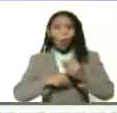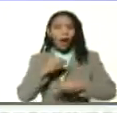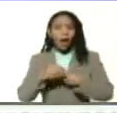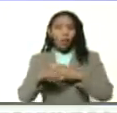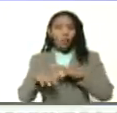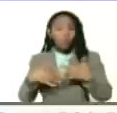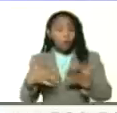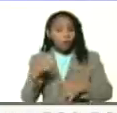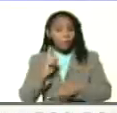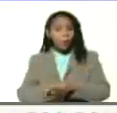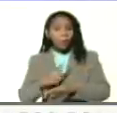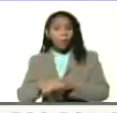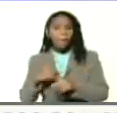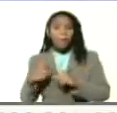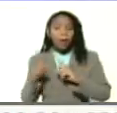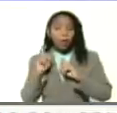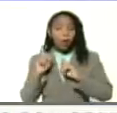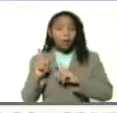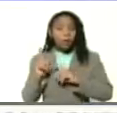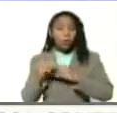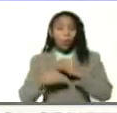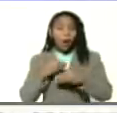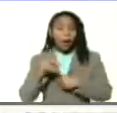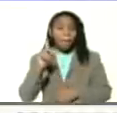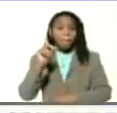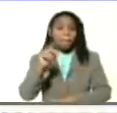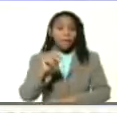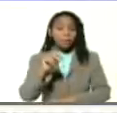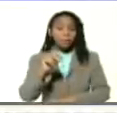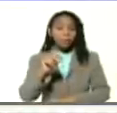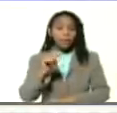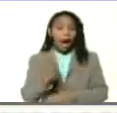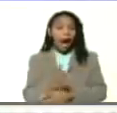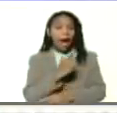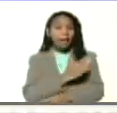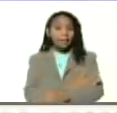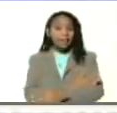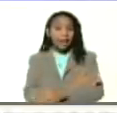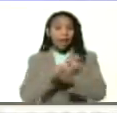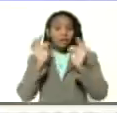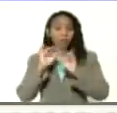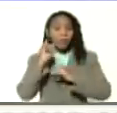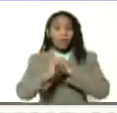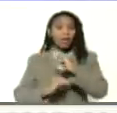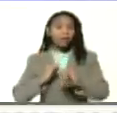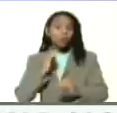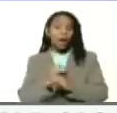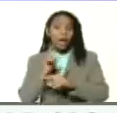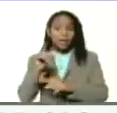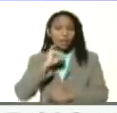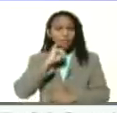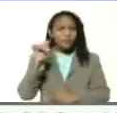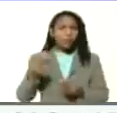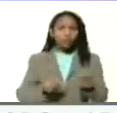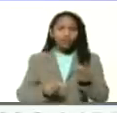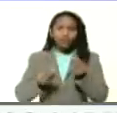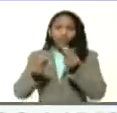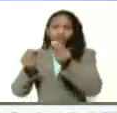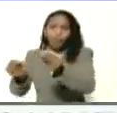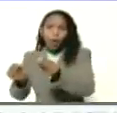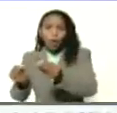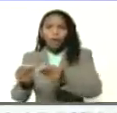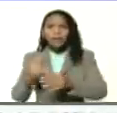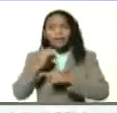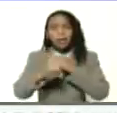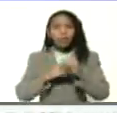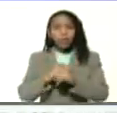su momento, pero precisamente lo hará también ante las instancias internacionales. Esta denuncia se lleva ante estas instancias